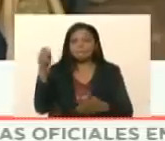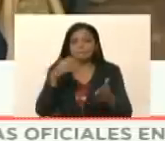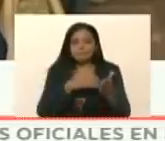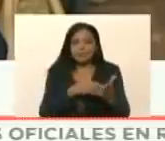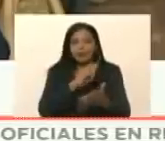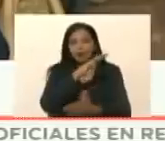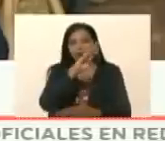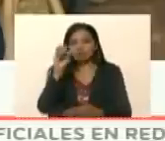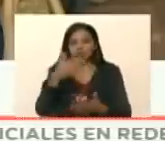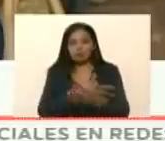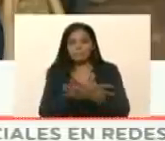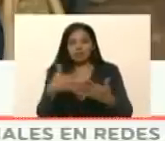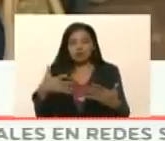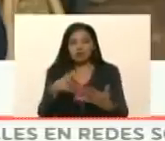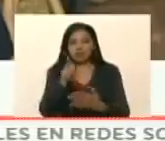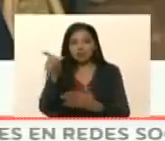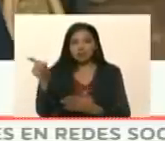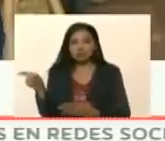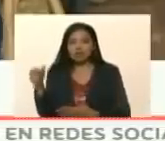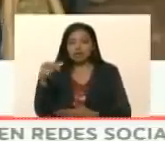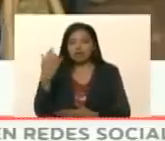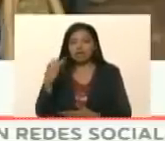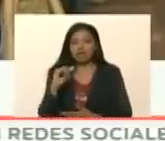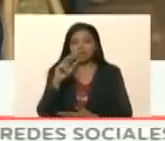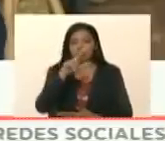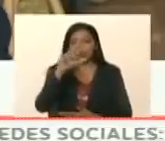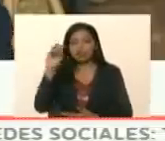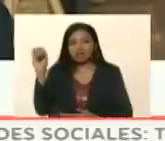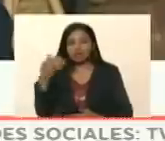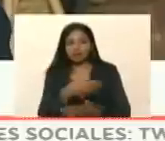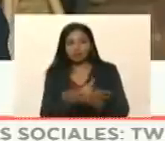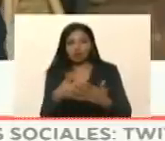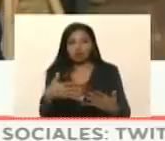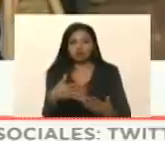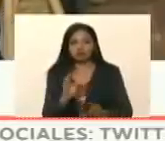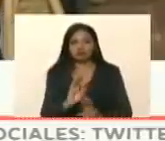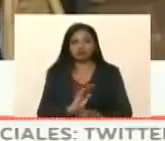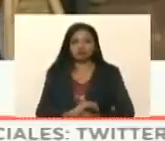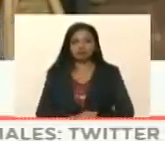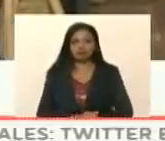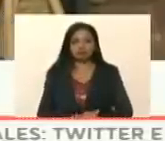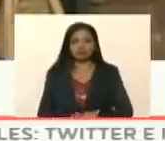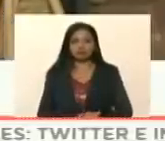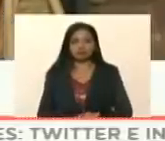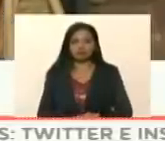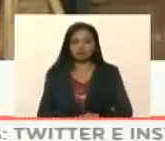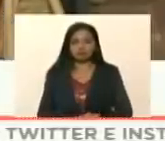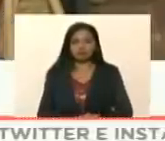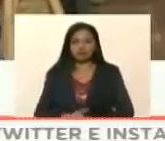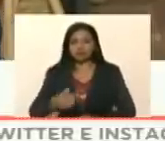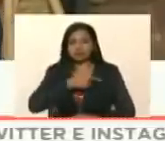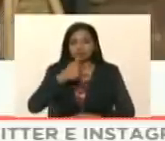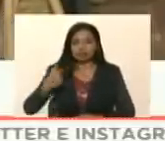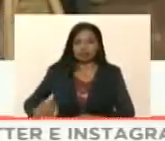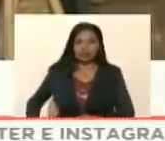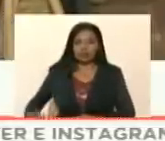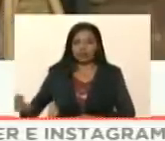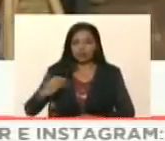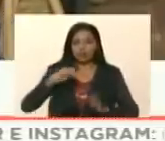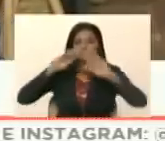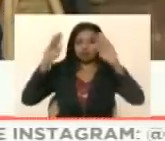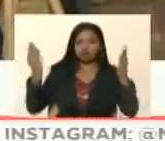1.400 millones de habitantes, Venezuela llega a 30 apenas. ¿Ah? China es el país más poblado del